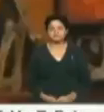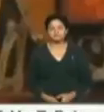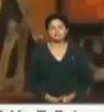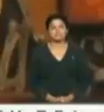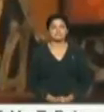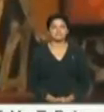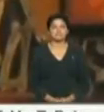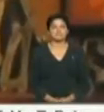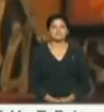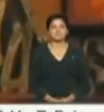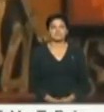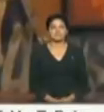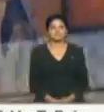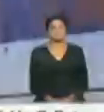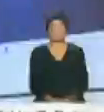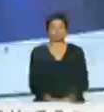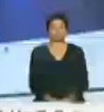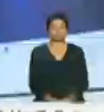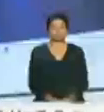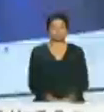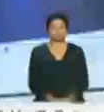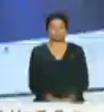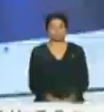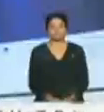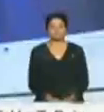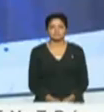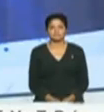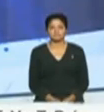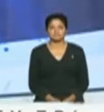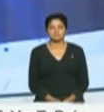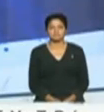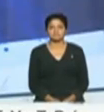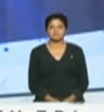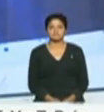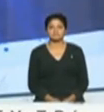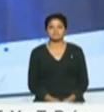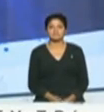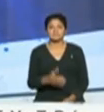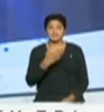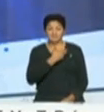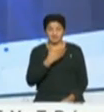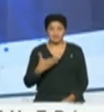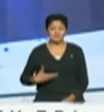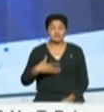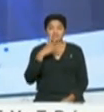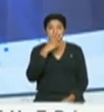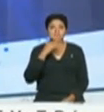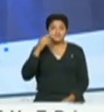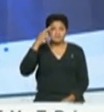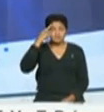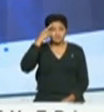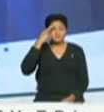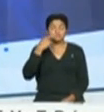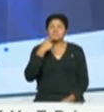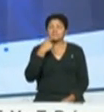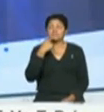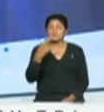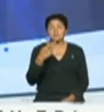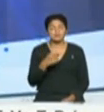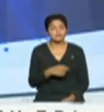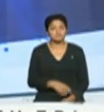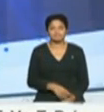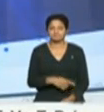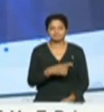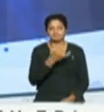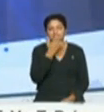Pavón, Noticiero Ciudadano. El presidente de la República, Rafael Correa, cuestionó a través de su cuenta de Twitter